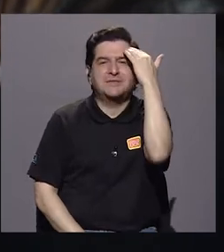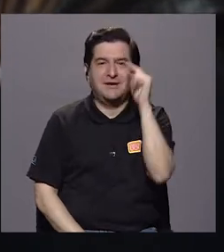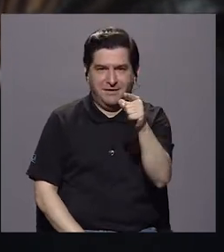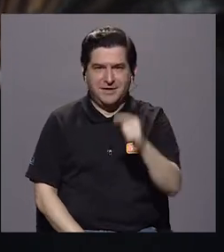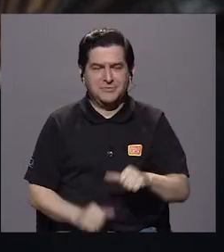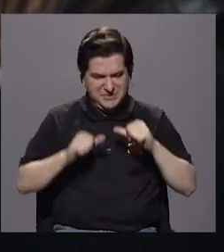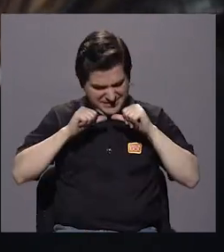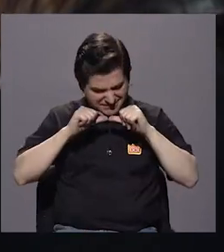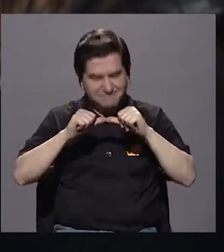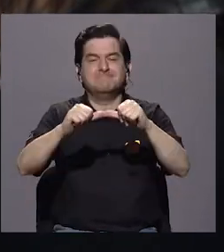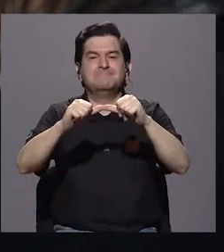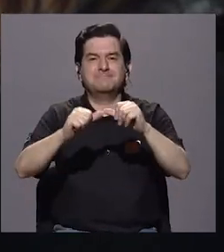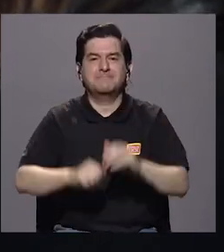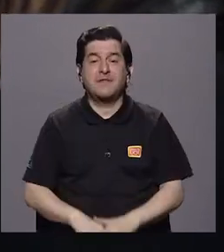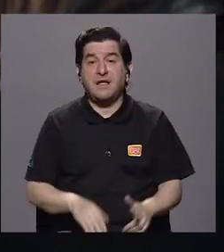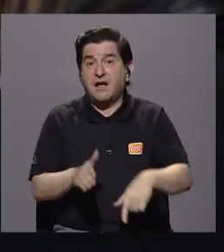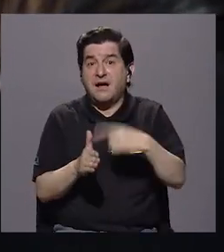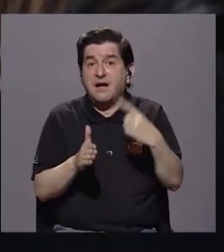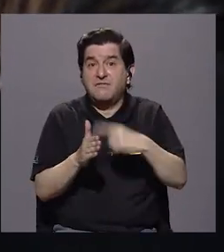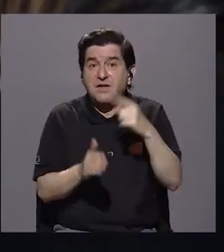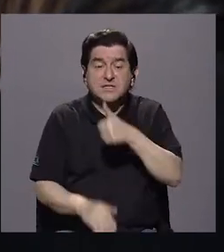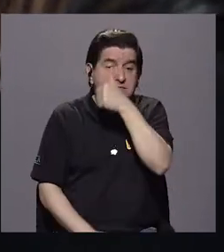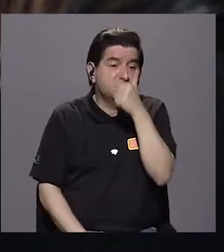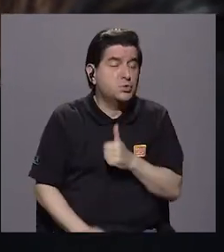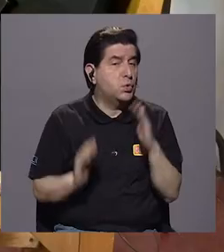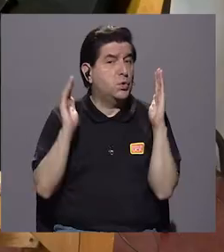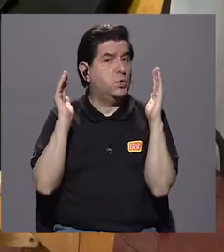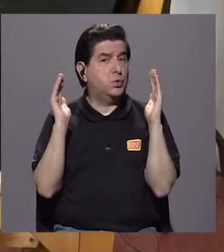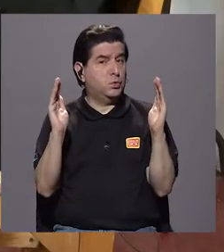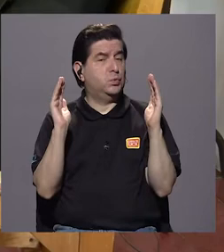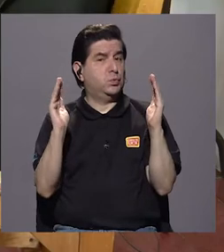ese sueño. Y a veces los sacrificios son muy grandes.